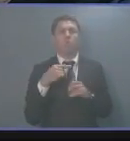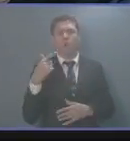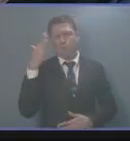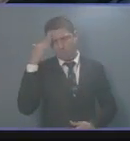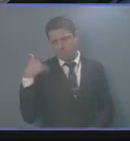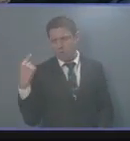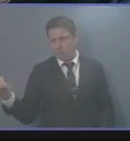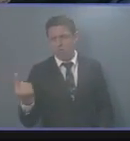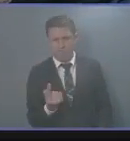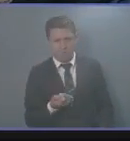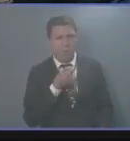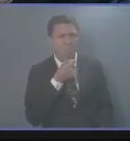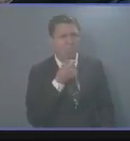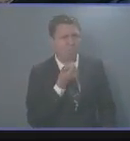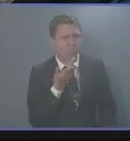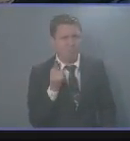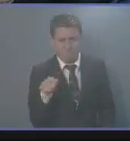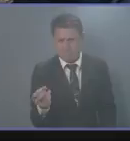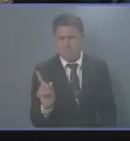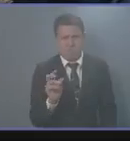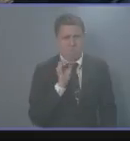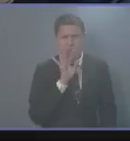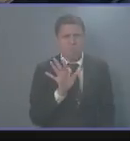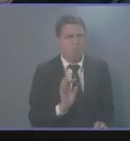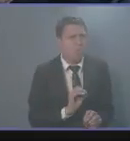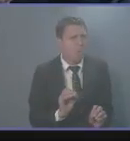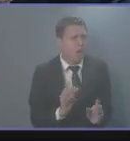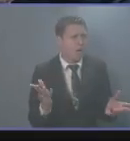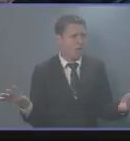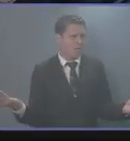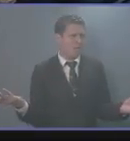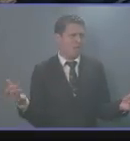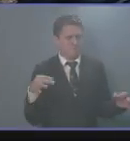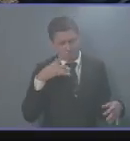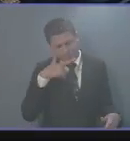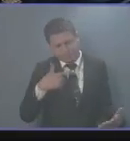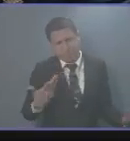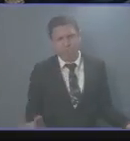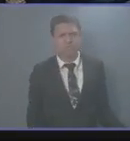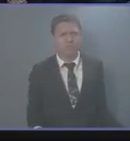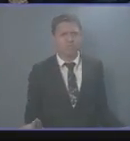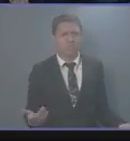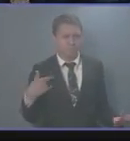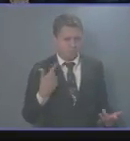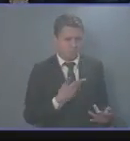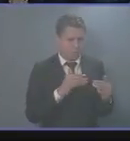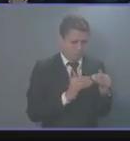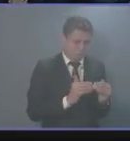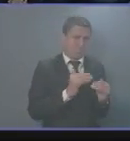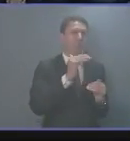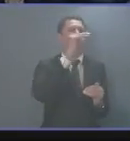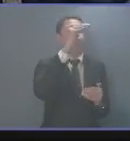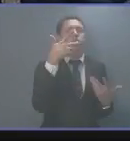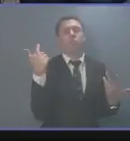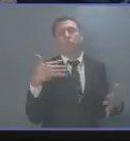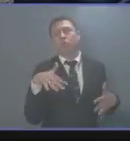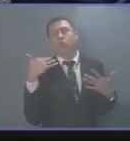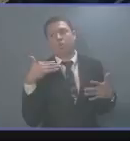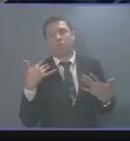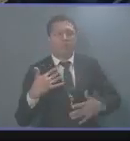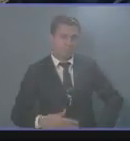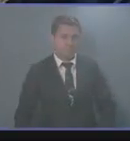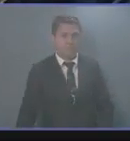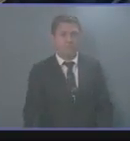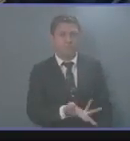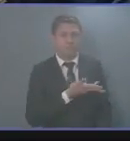en el informe cuando vino la ministra de Economía y lamentamos mucho. Por último, decir que como